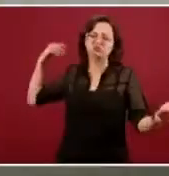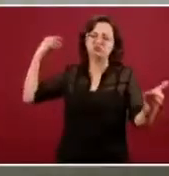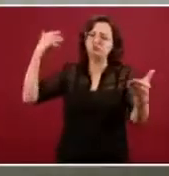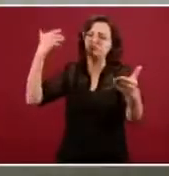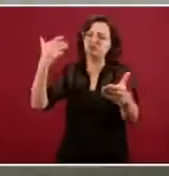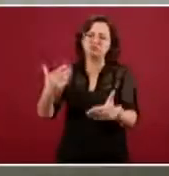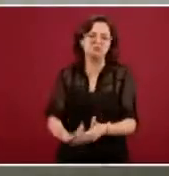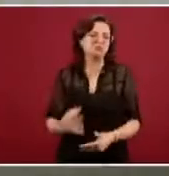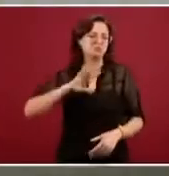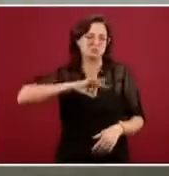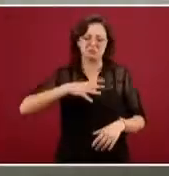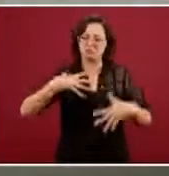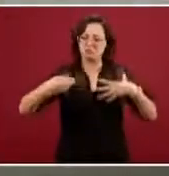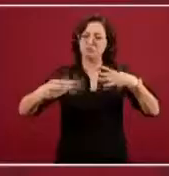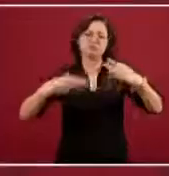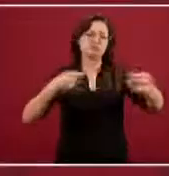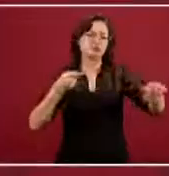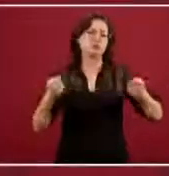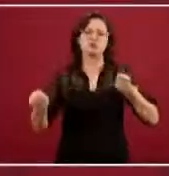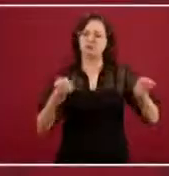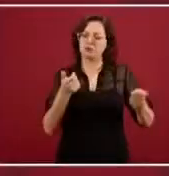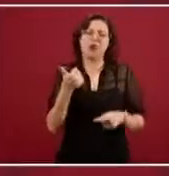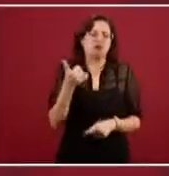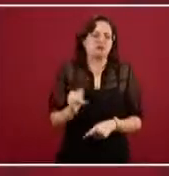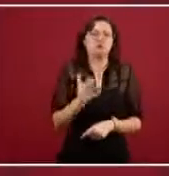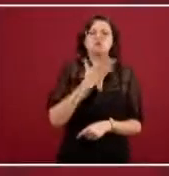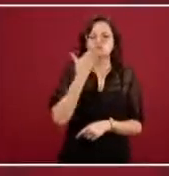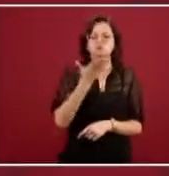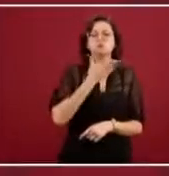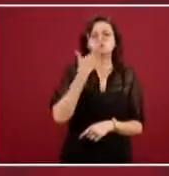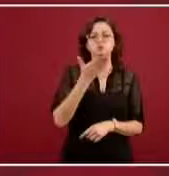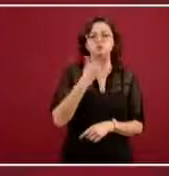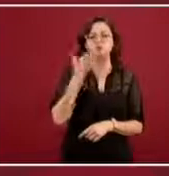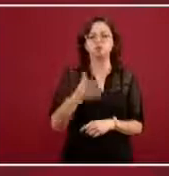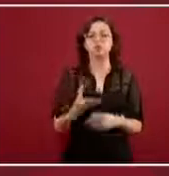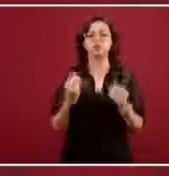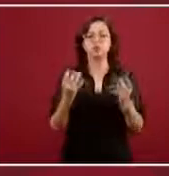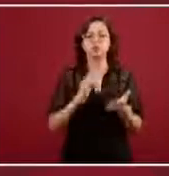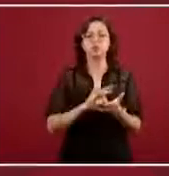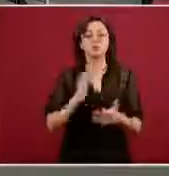el control de las epidemias de distinta naturaleza. Muchas gracias.